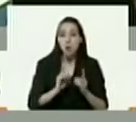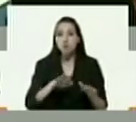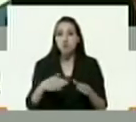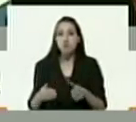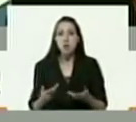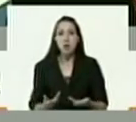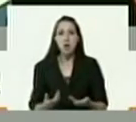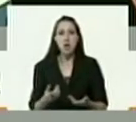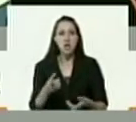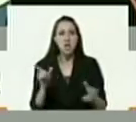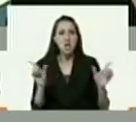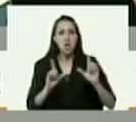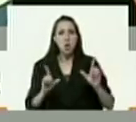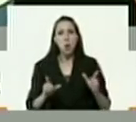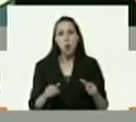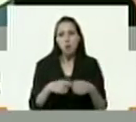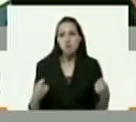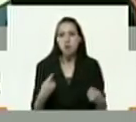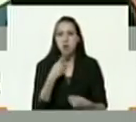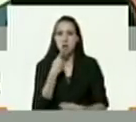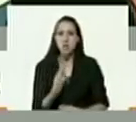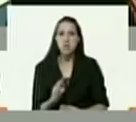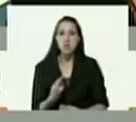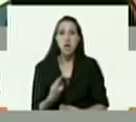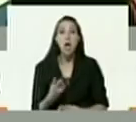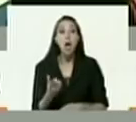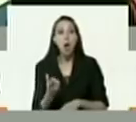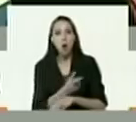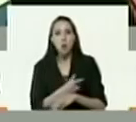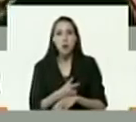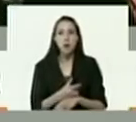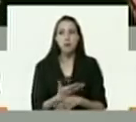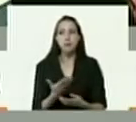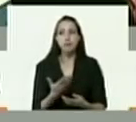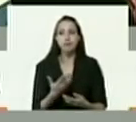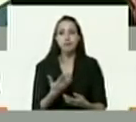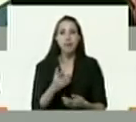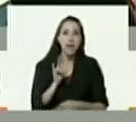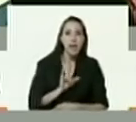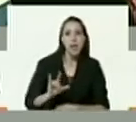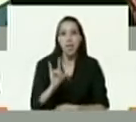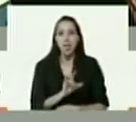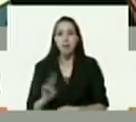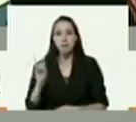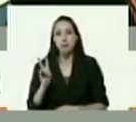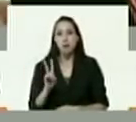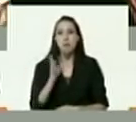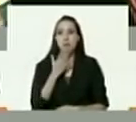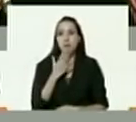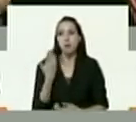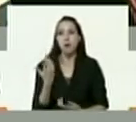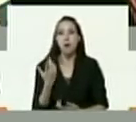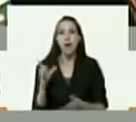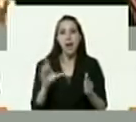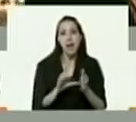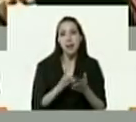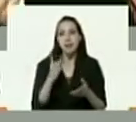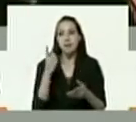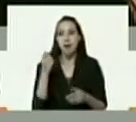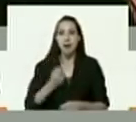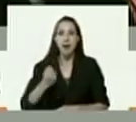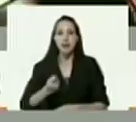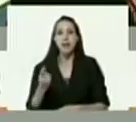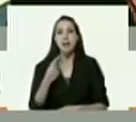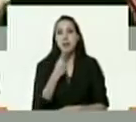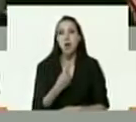luego los medios de comunicación y los gobiernos que quieren tanto a Venezuela, de estos grupos y cárteles de Lima y no sé qué, dicen, no, ella dijo que eran